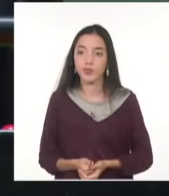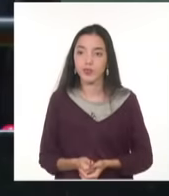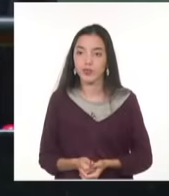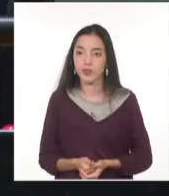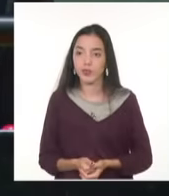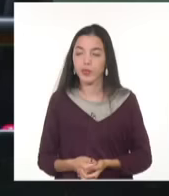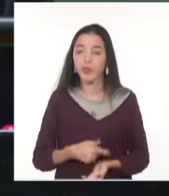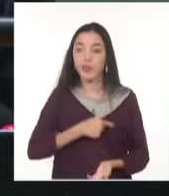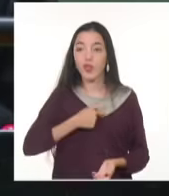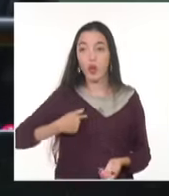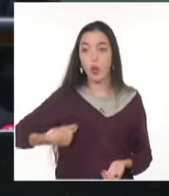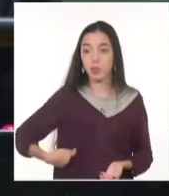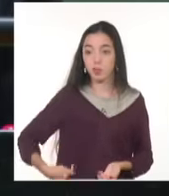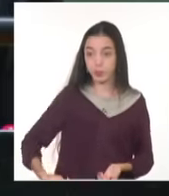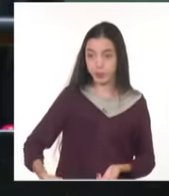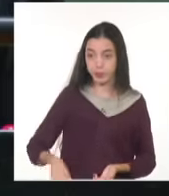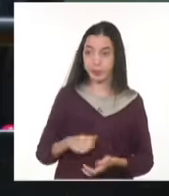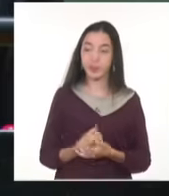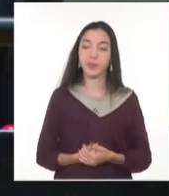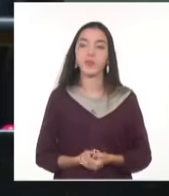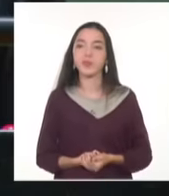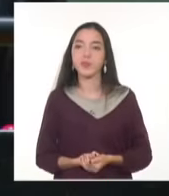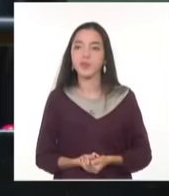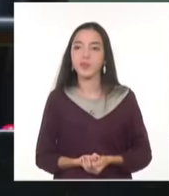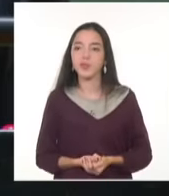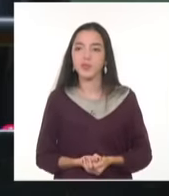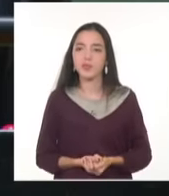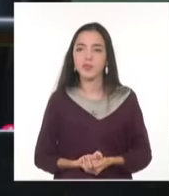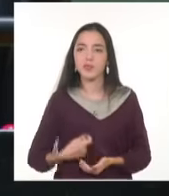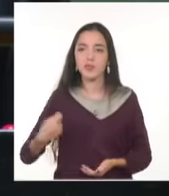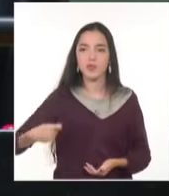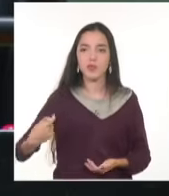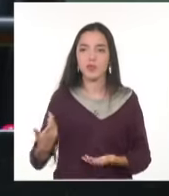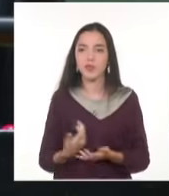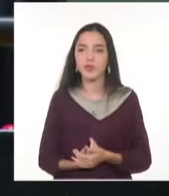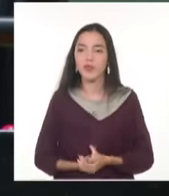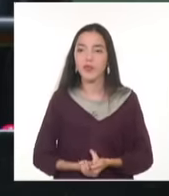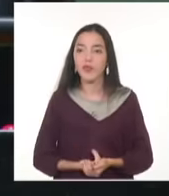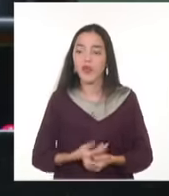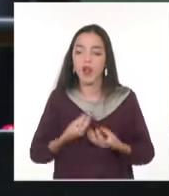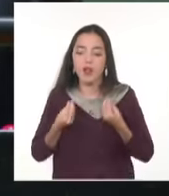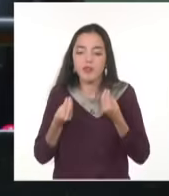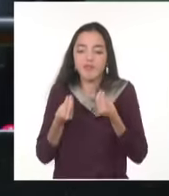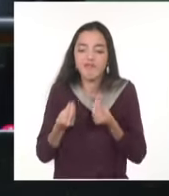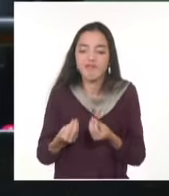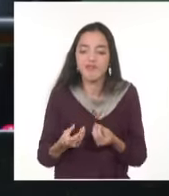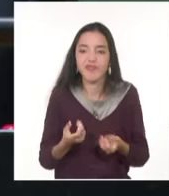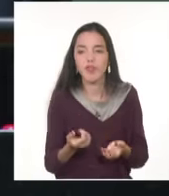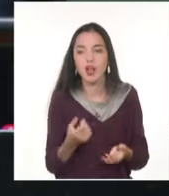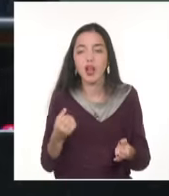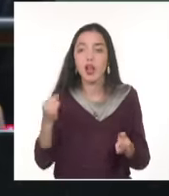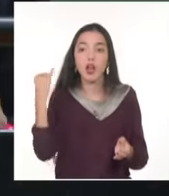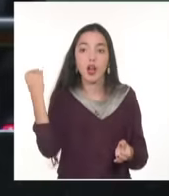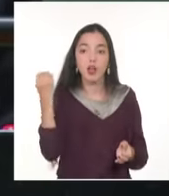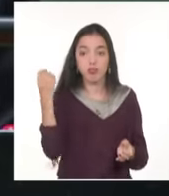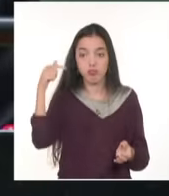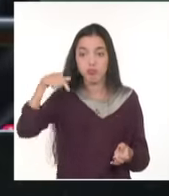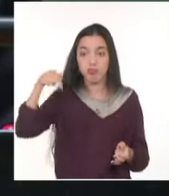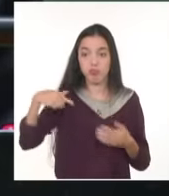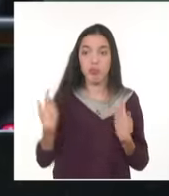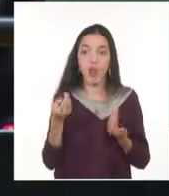China, condena la injerencia en sus asuntos internos y reitera el inquebrantable